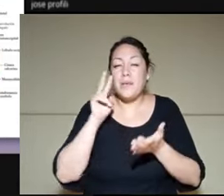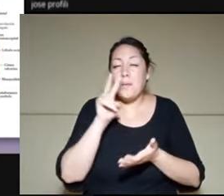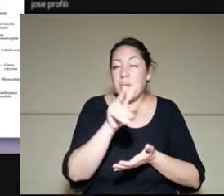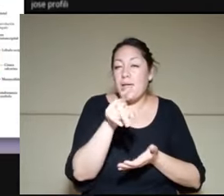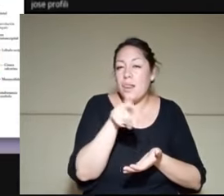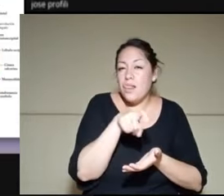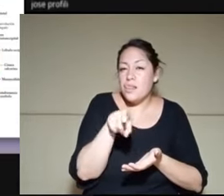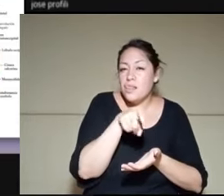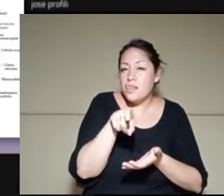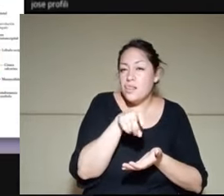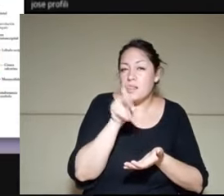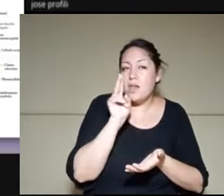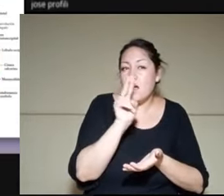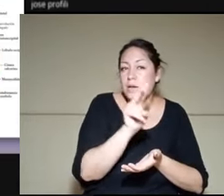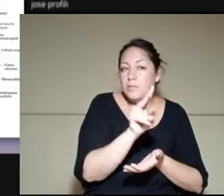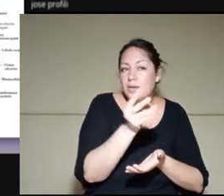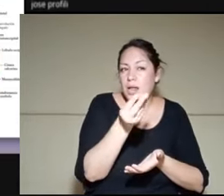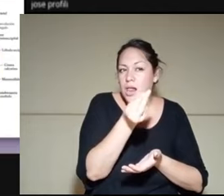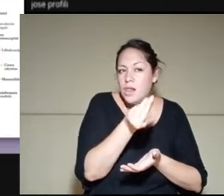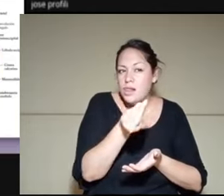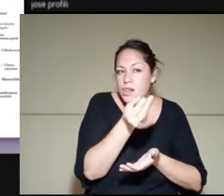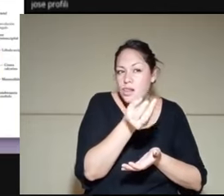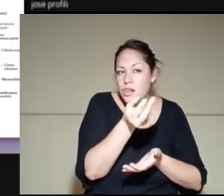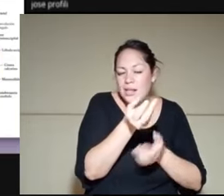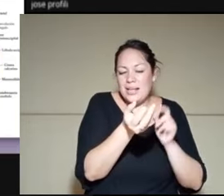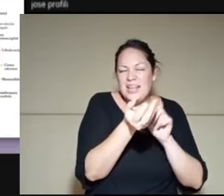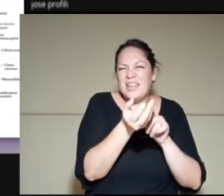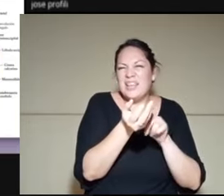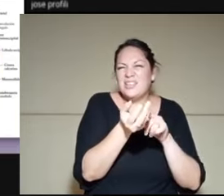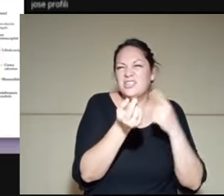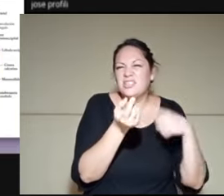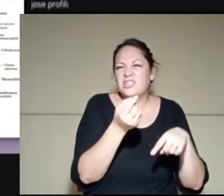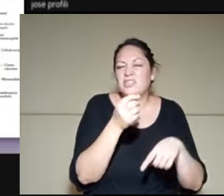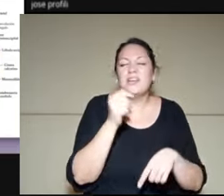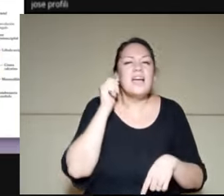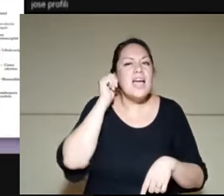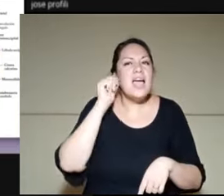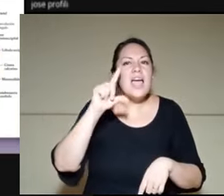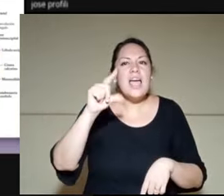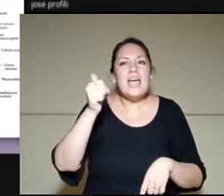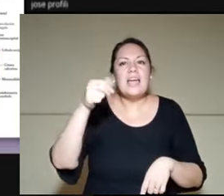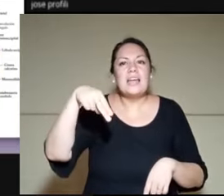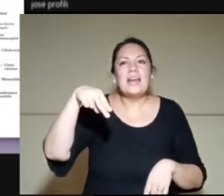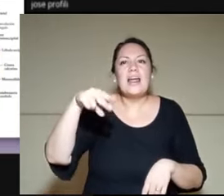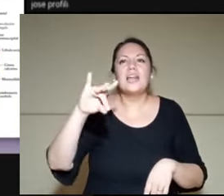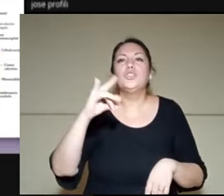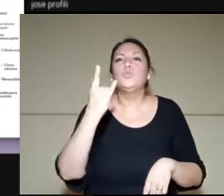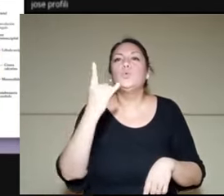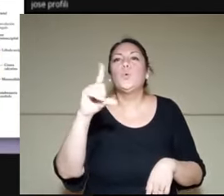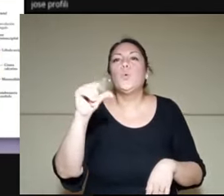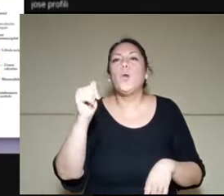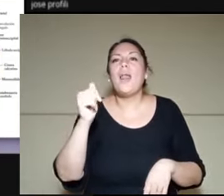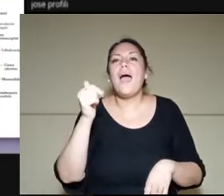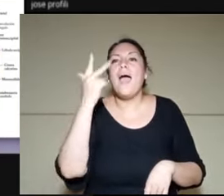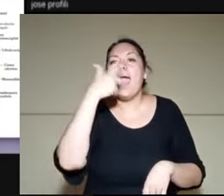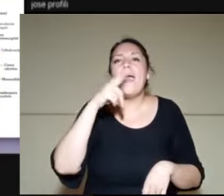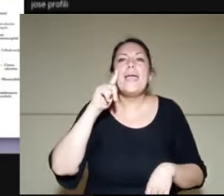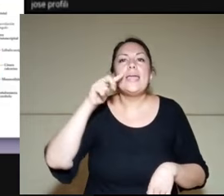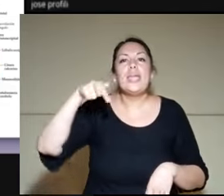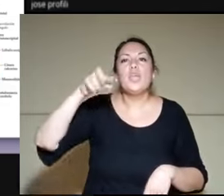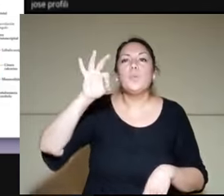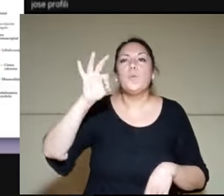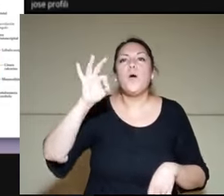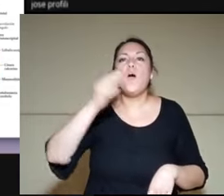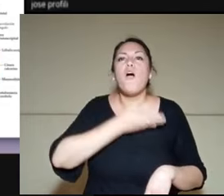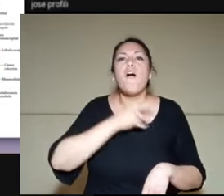acá, ¿eh? Eso que cuelga ahí, es lo que se llama glándula hipófisis, o